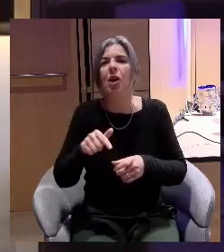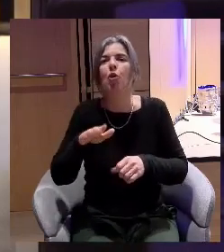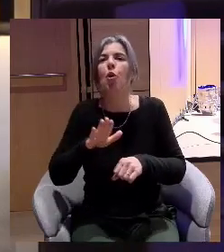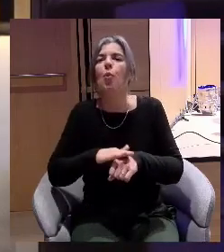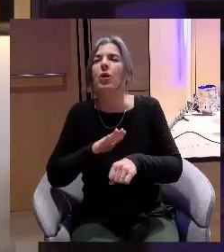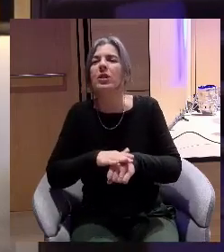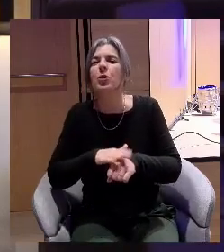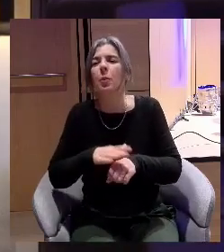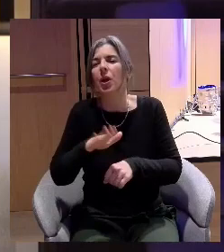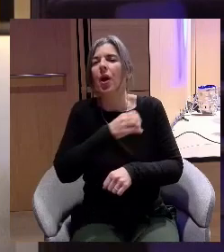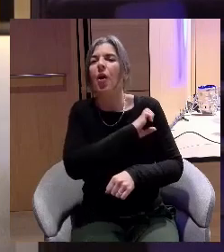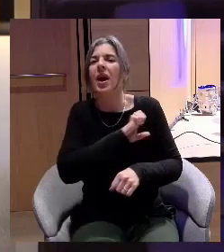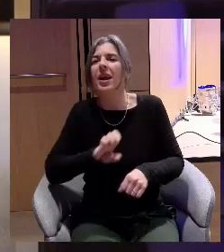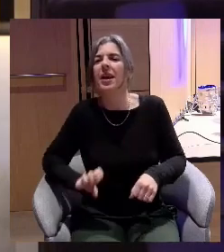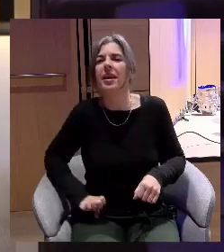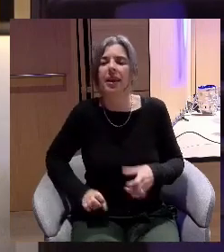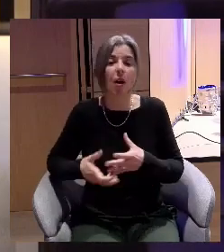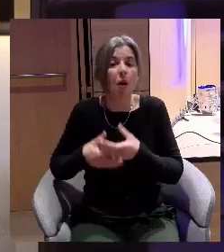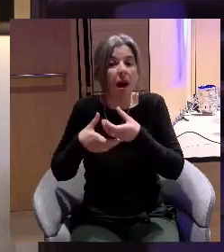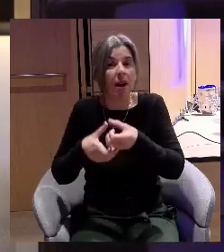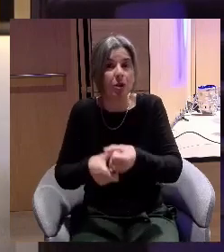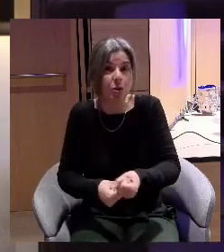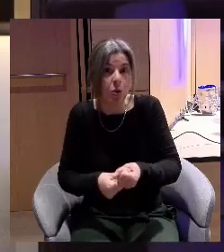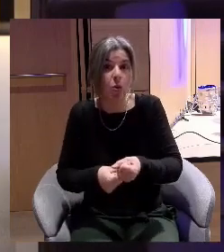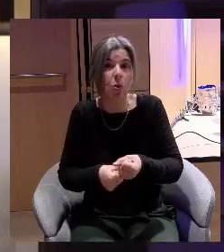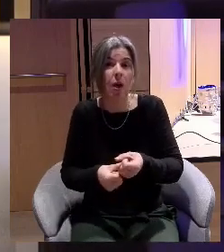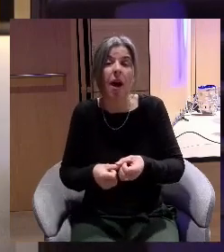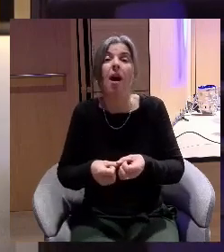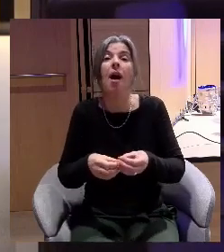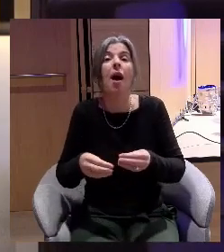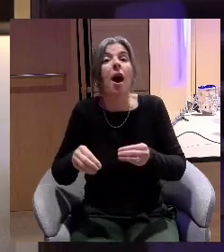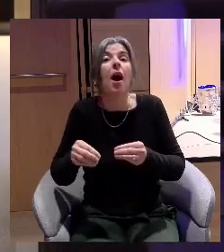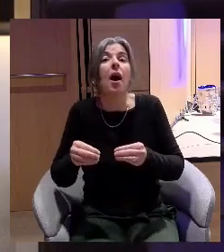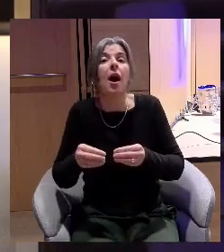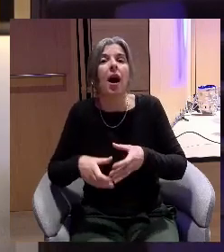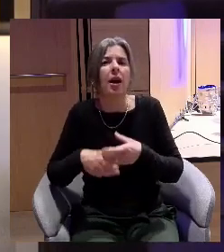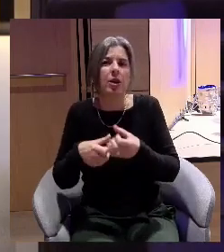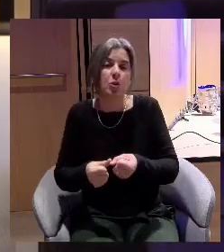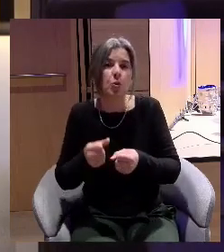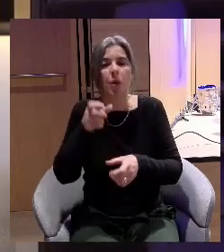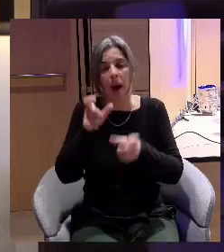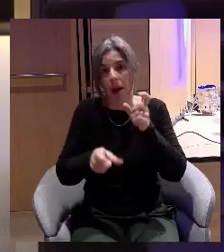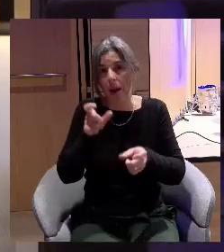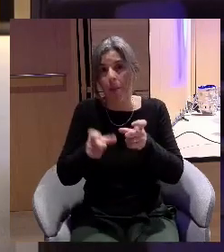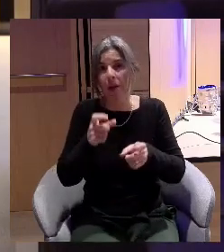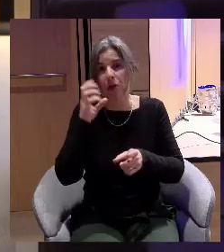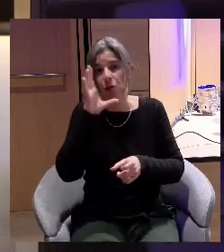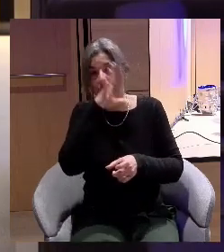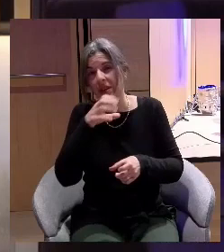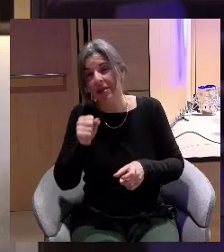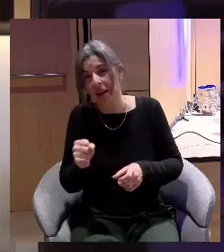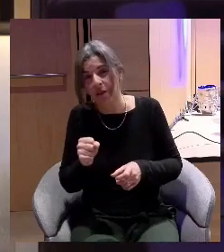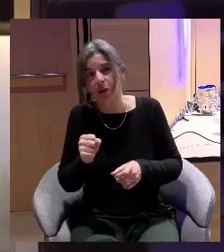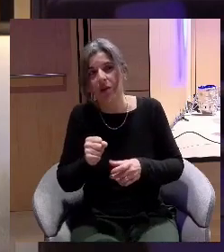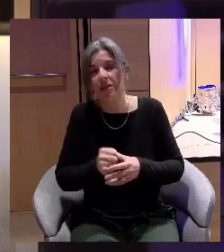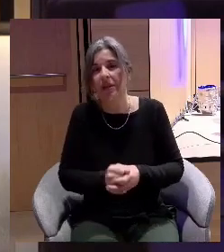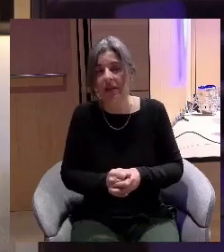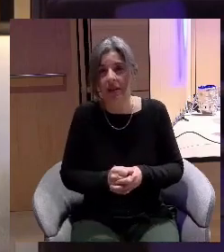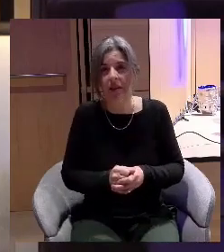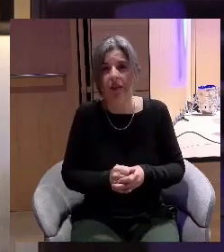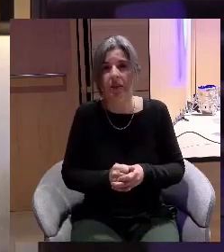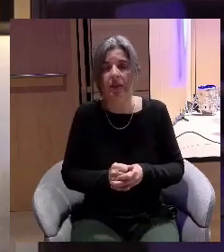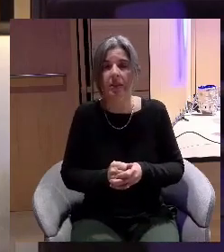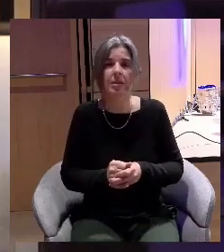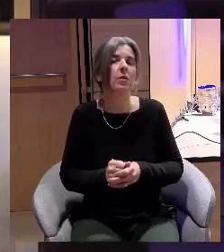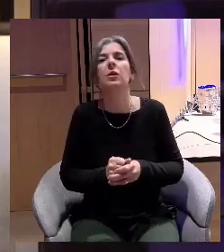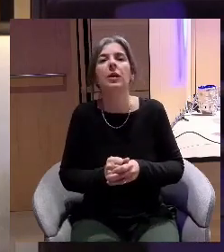está ayudando o no está contribuyendo a que esa situación mejore para la población afrodescendiente? No sé si me explico, pero básicamente en